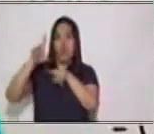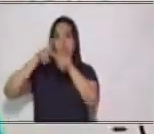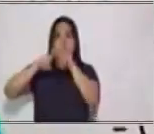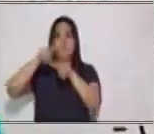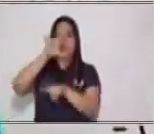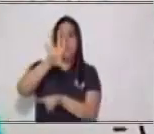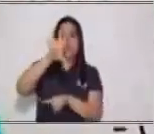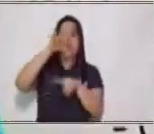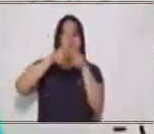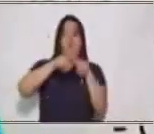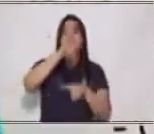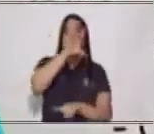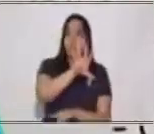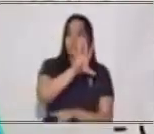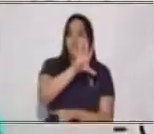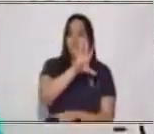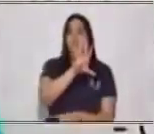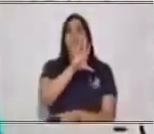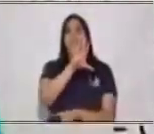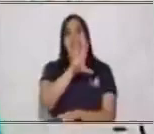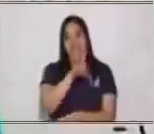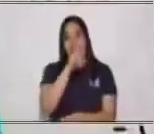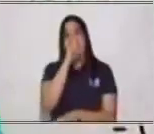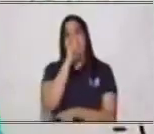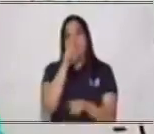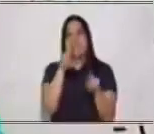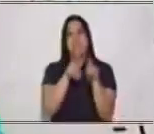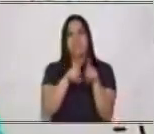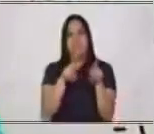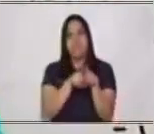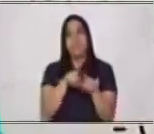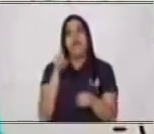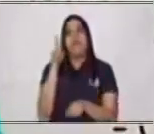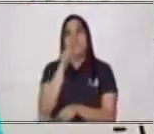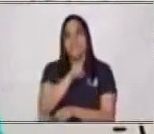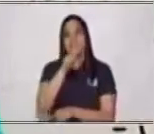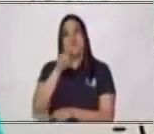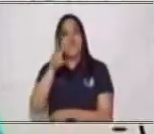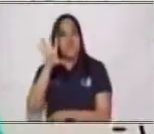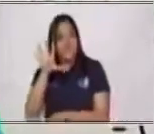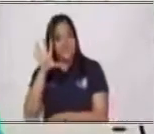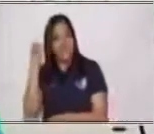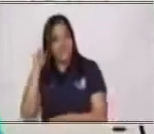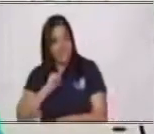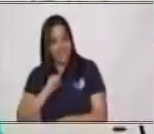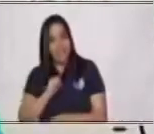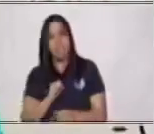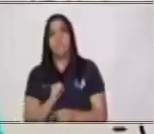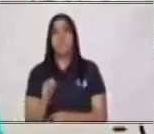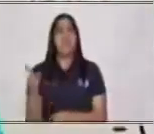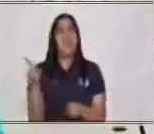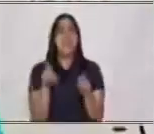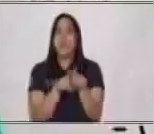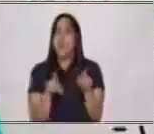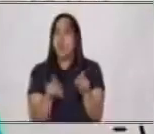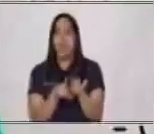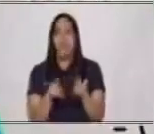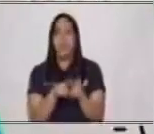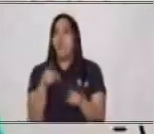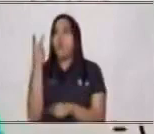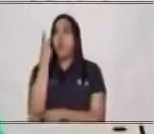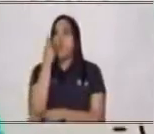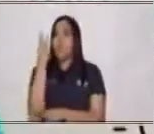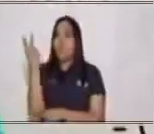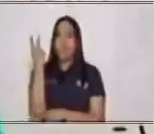mismo 3 veces nos da este valor. De la misma forma vamos a calcular